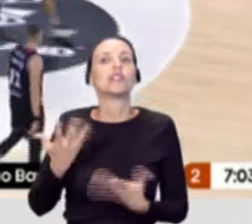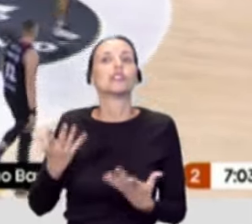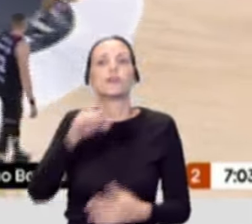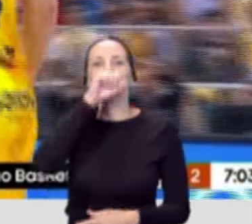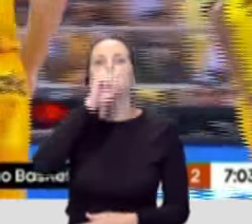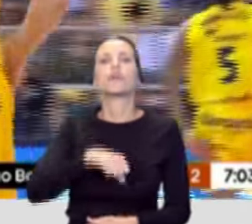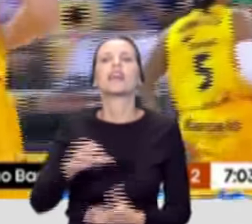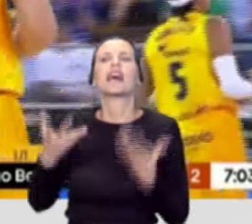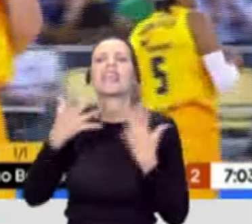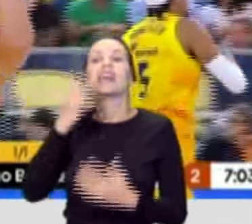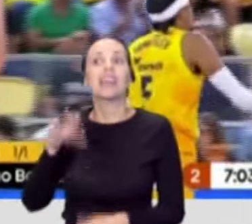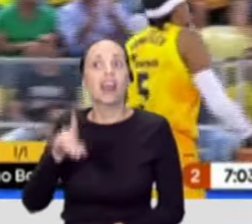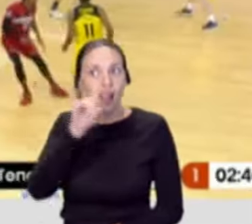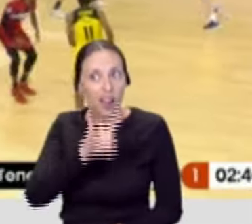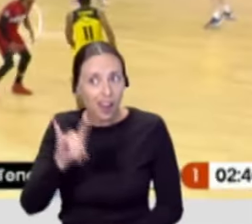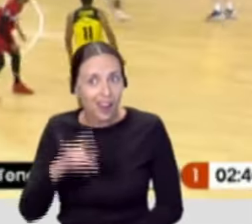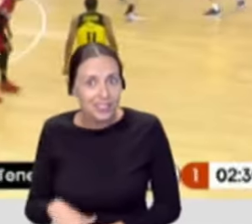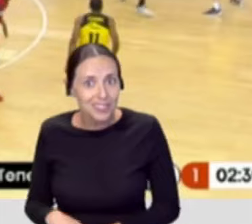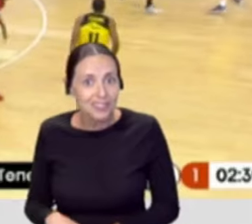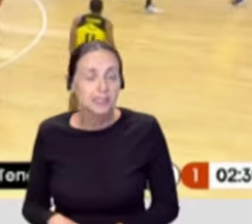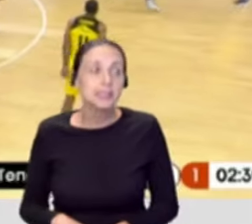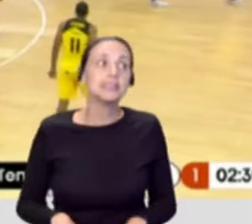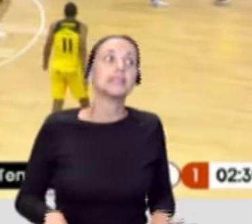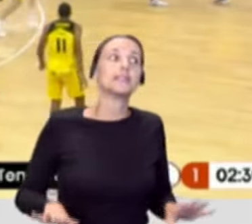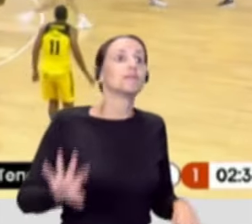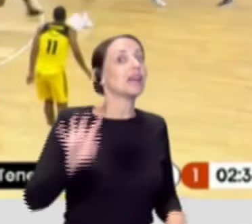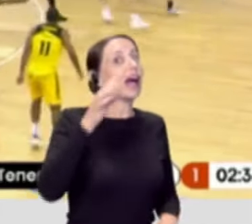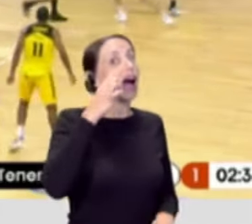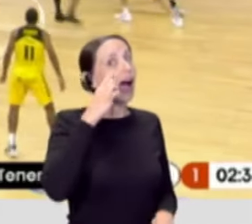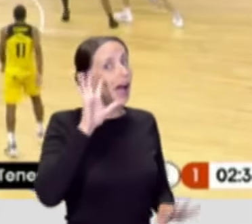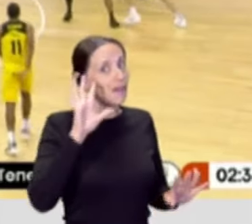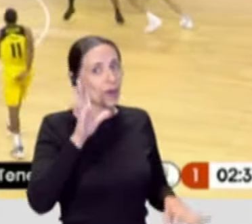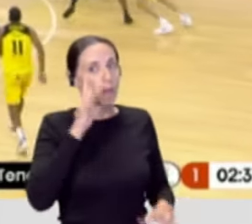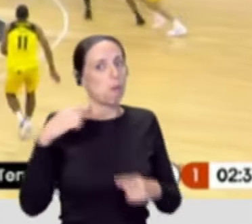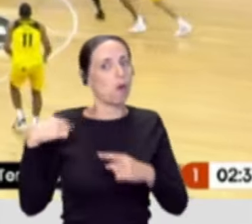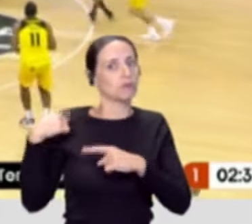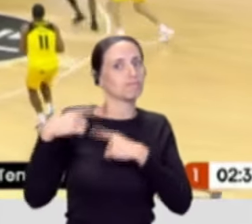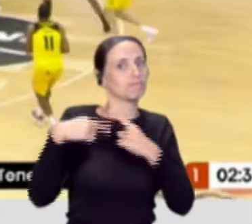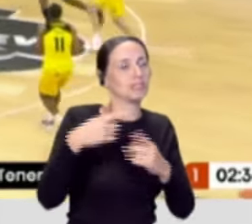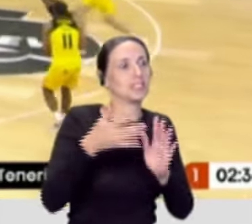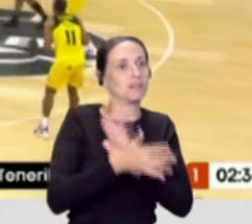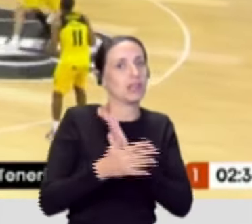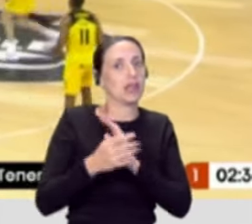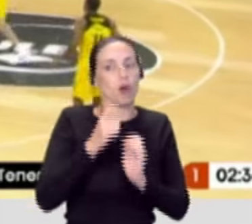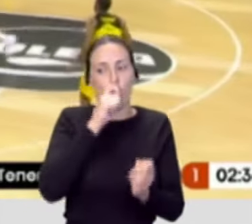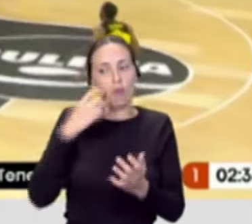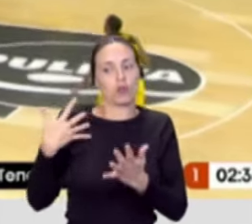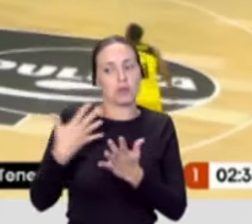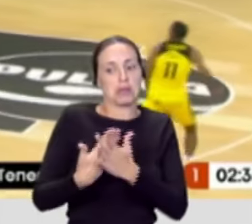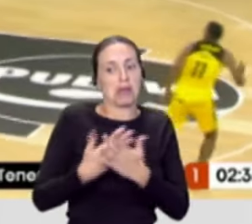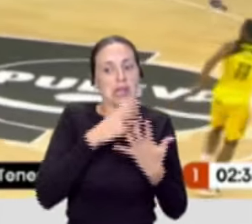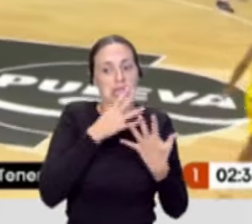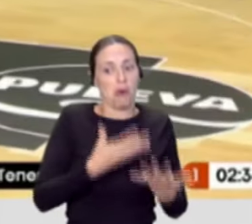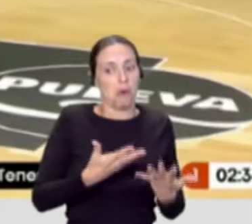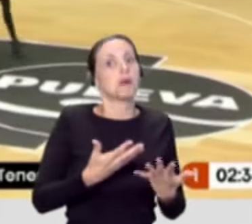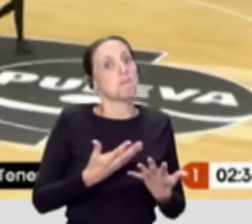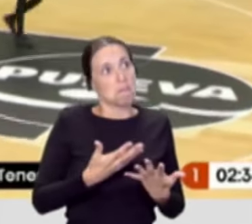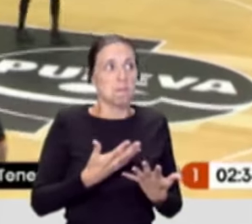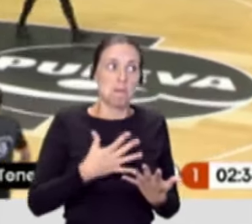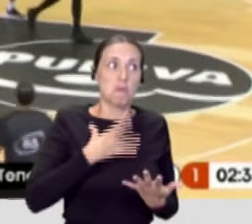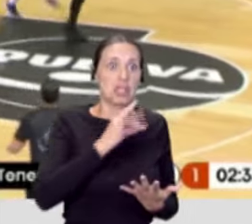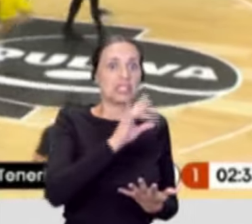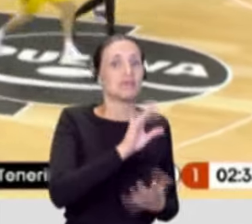Tenerife? Bueno, vamos a ver, yo creo que por tradición y por lo que ha pasado los últimos años, diría que sí. A mí me gusta mucho la plantilla